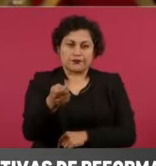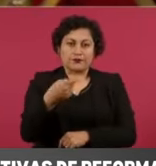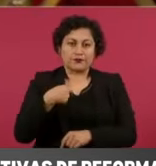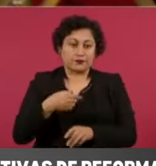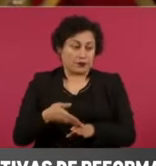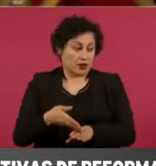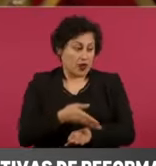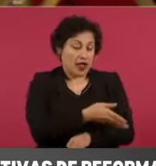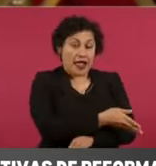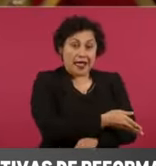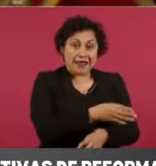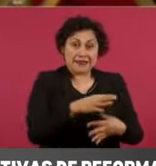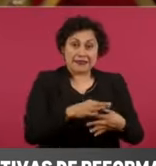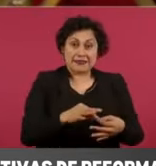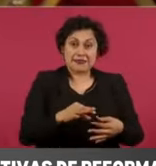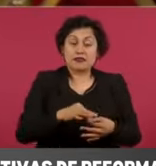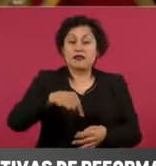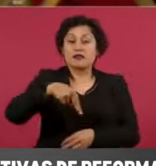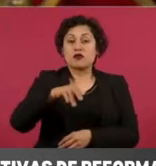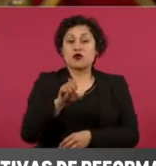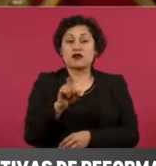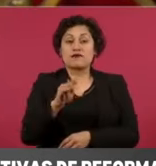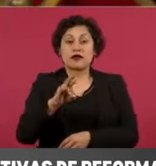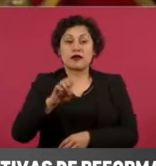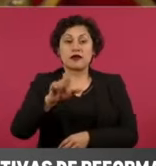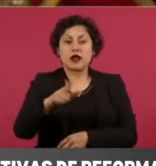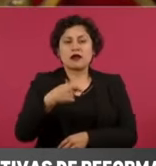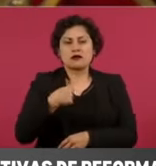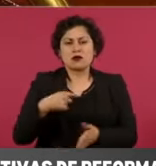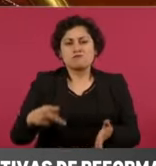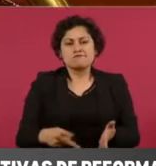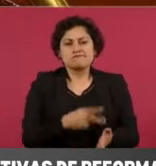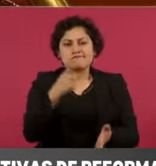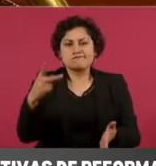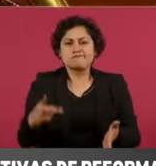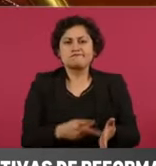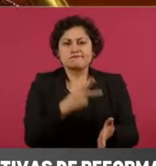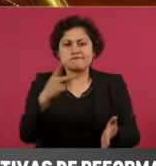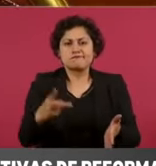y que afortunadamente en nuestro país ya se acabó